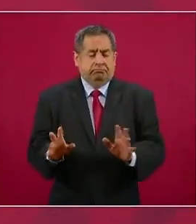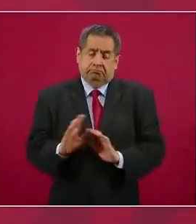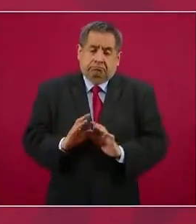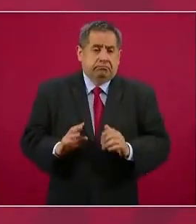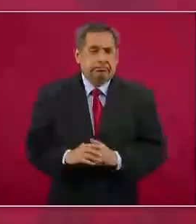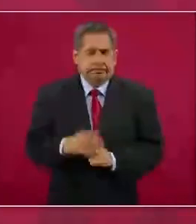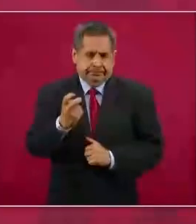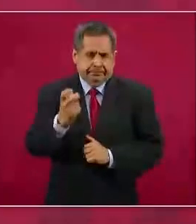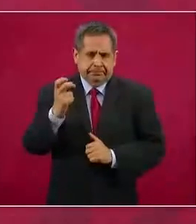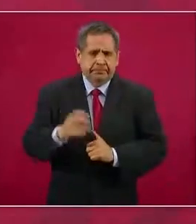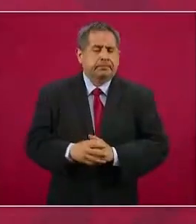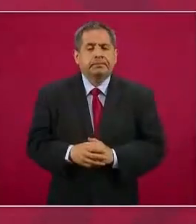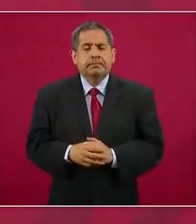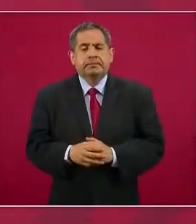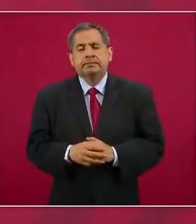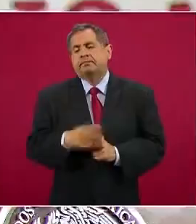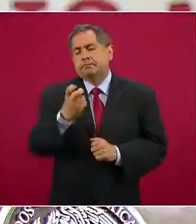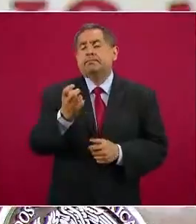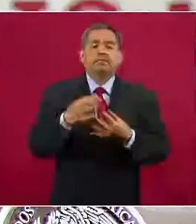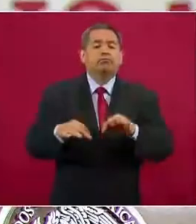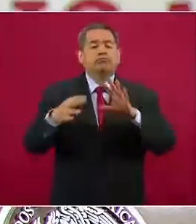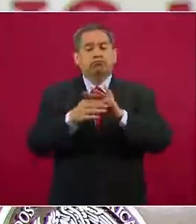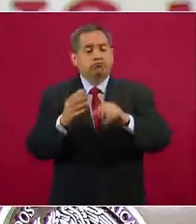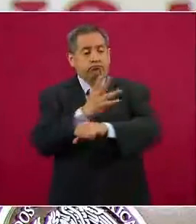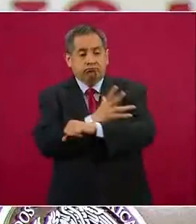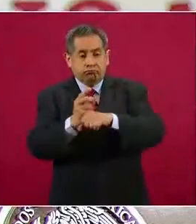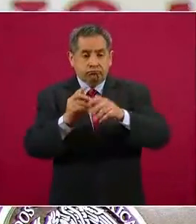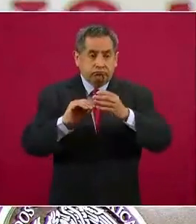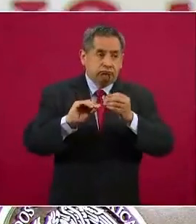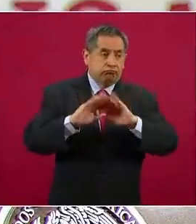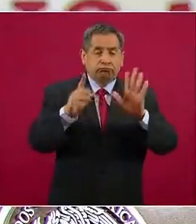Entonces sí es importante la transparencia. Por cierto,